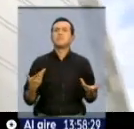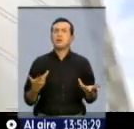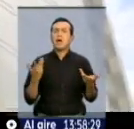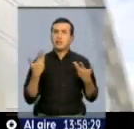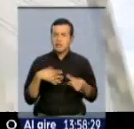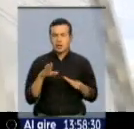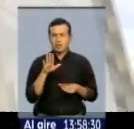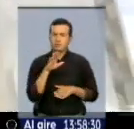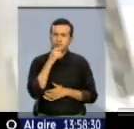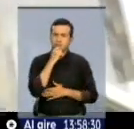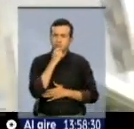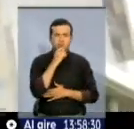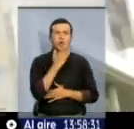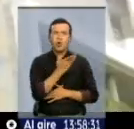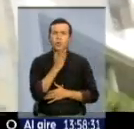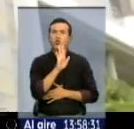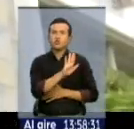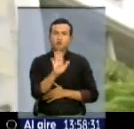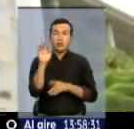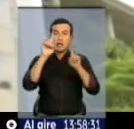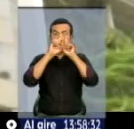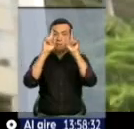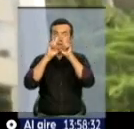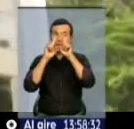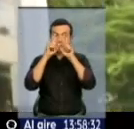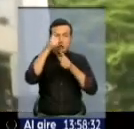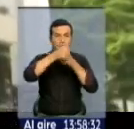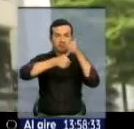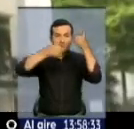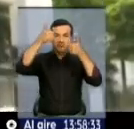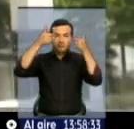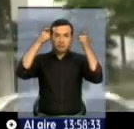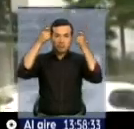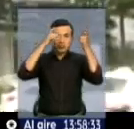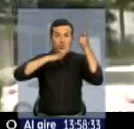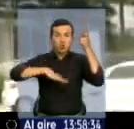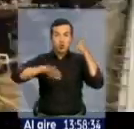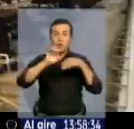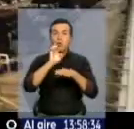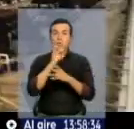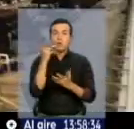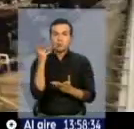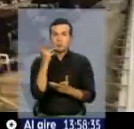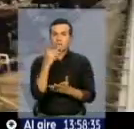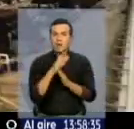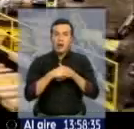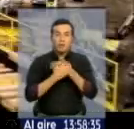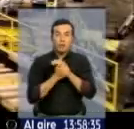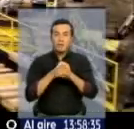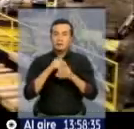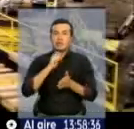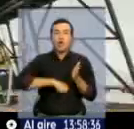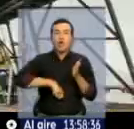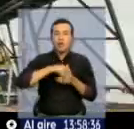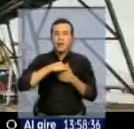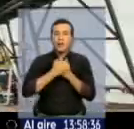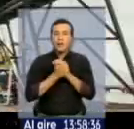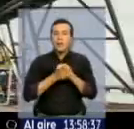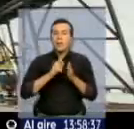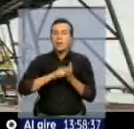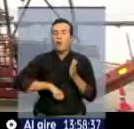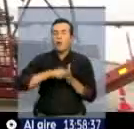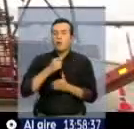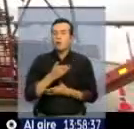logrado mapear los vínculos que la multinacional implementó para tener poder político en el Ecuador y de esa manera beneficiarse con millonarios contratos por la ejecución de